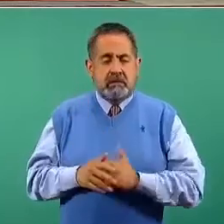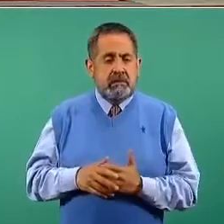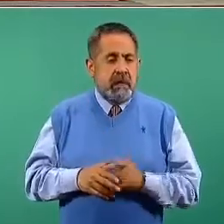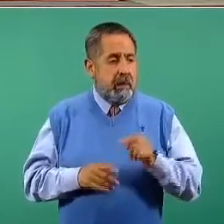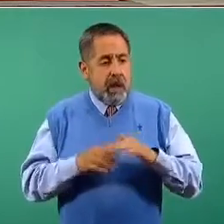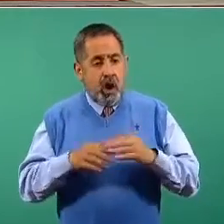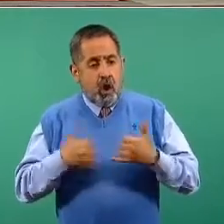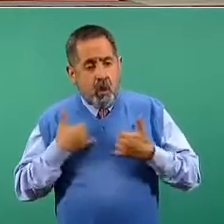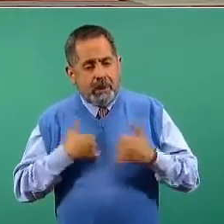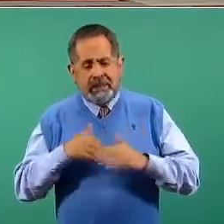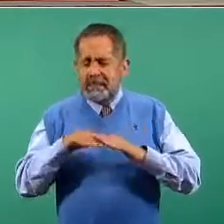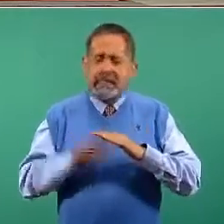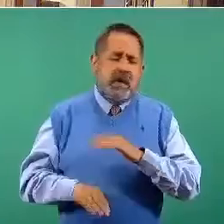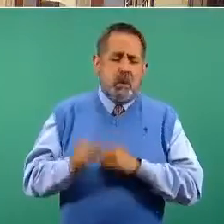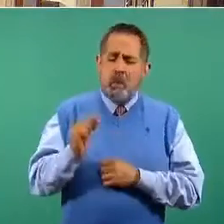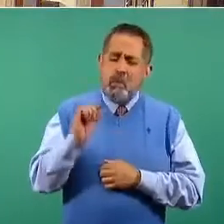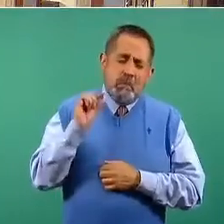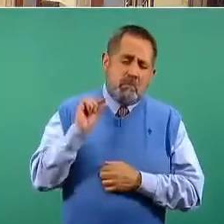muy pequeñas.